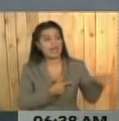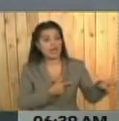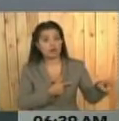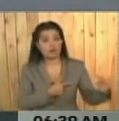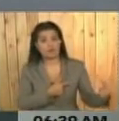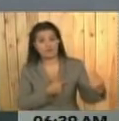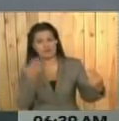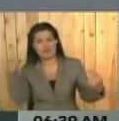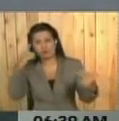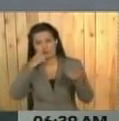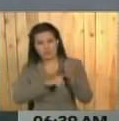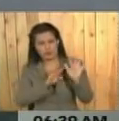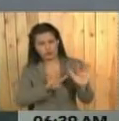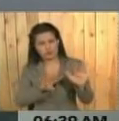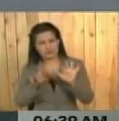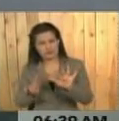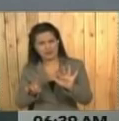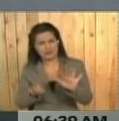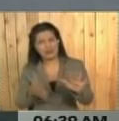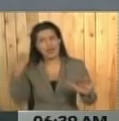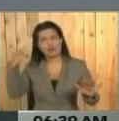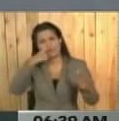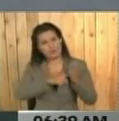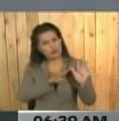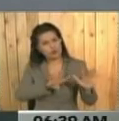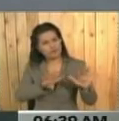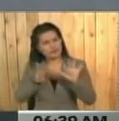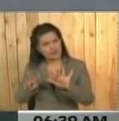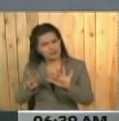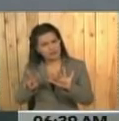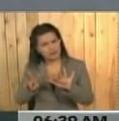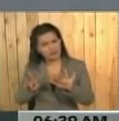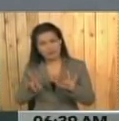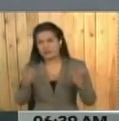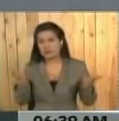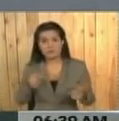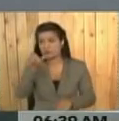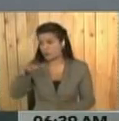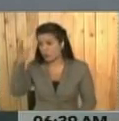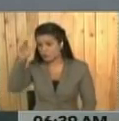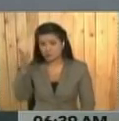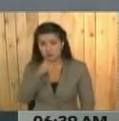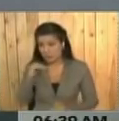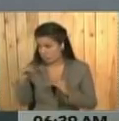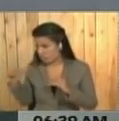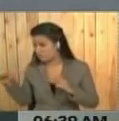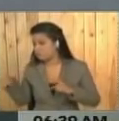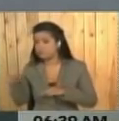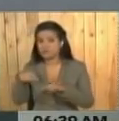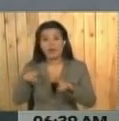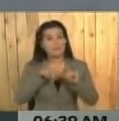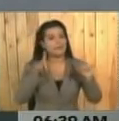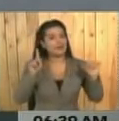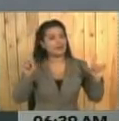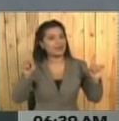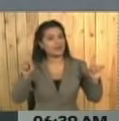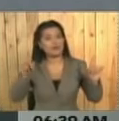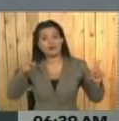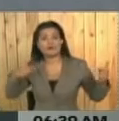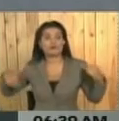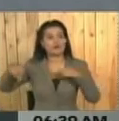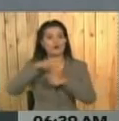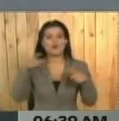año 96 37 que no había mucha conciencia pero ya nos han visto nosotros en oposición en la